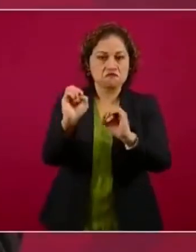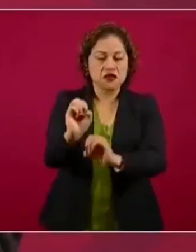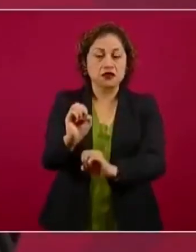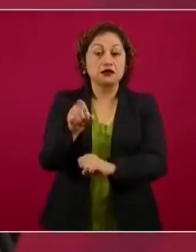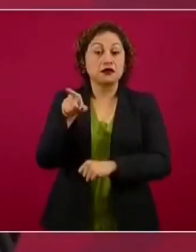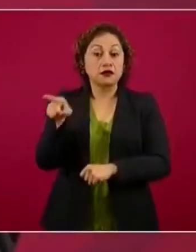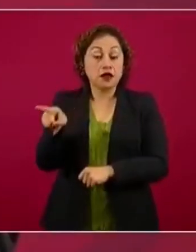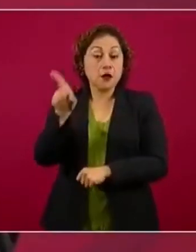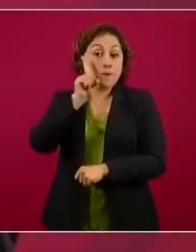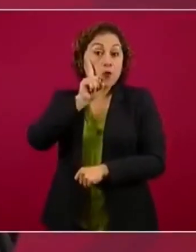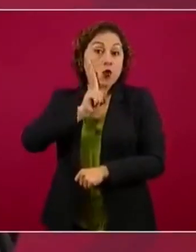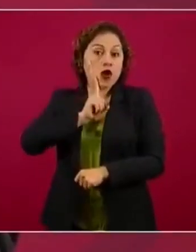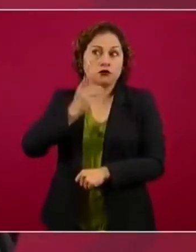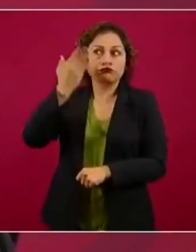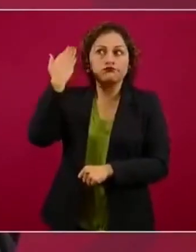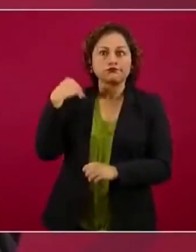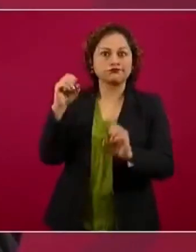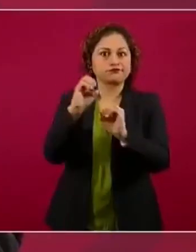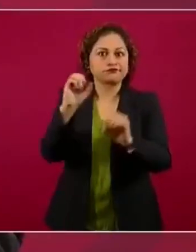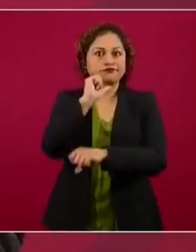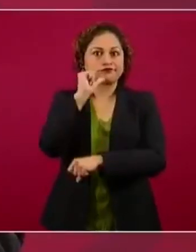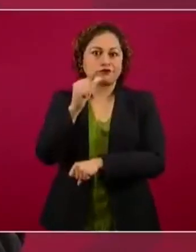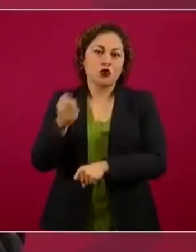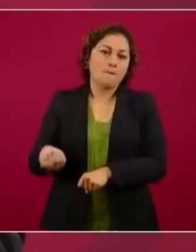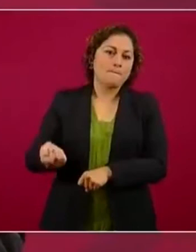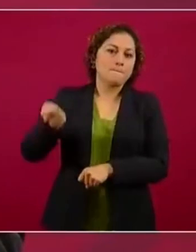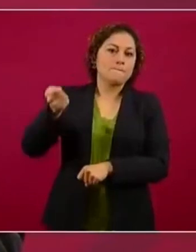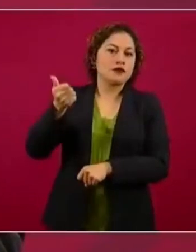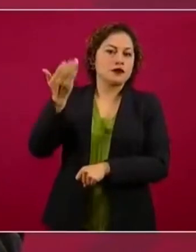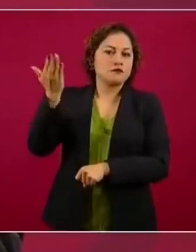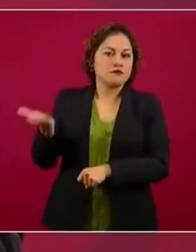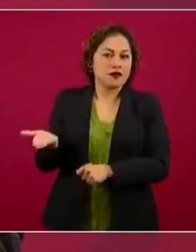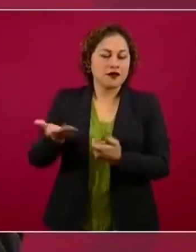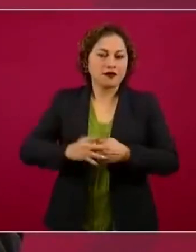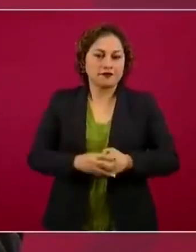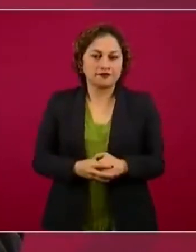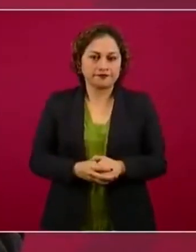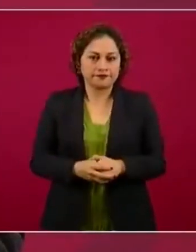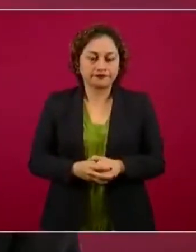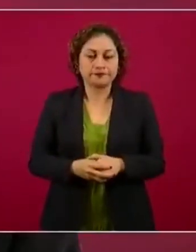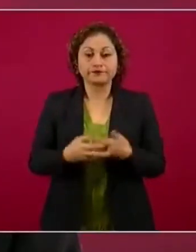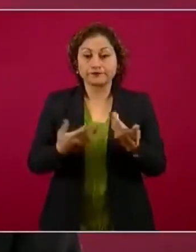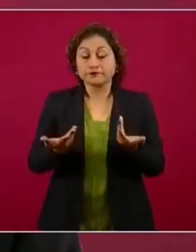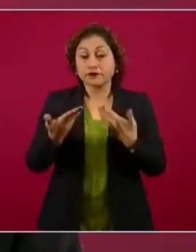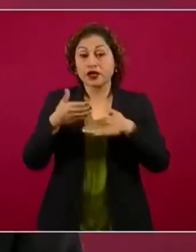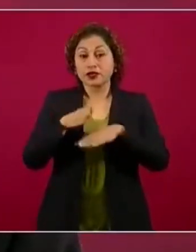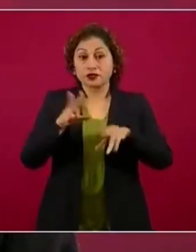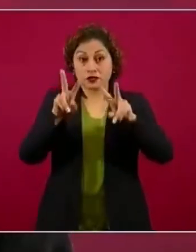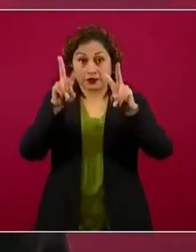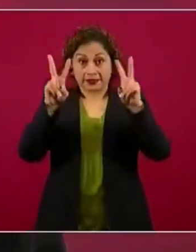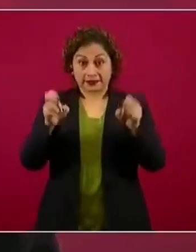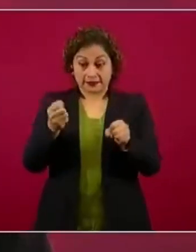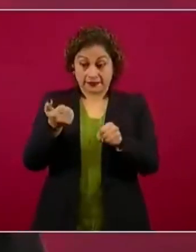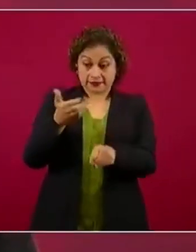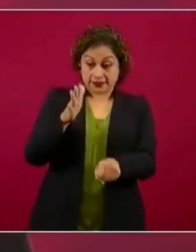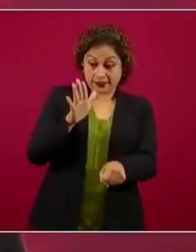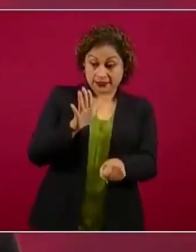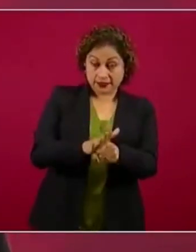En lo administrativo, en lo público, la maestra